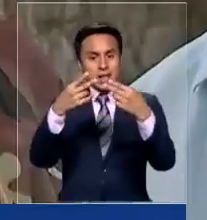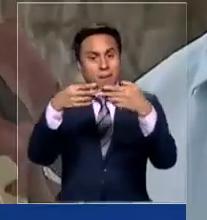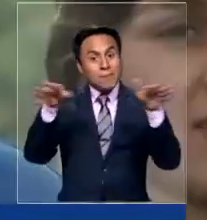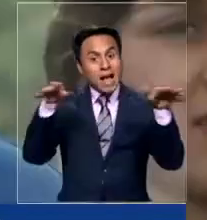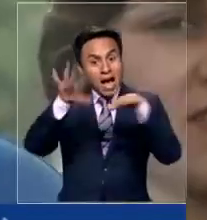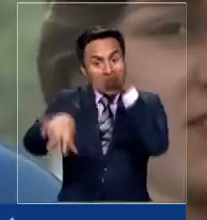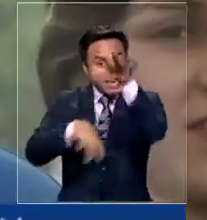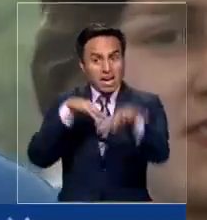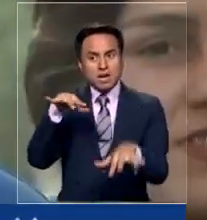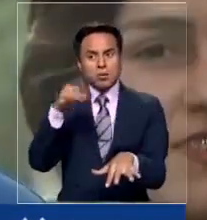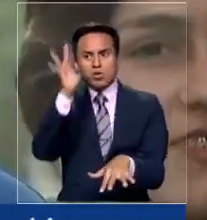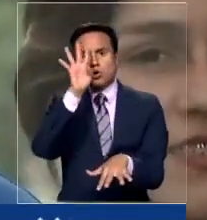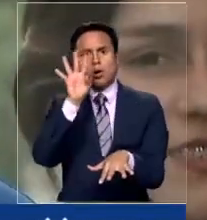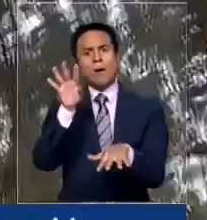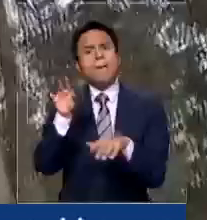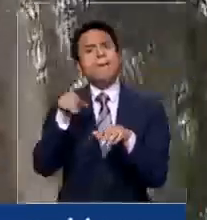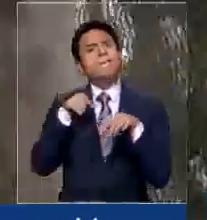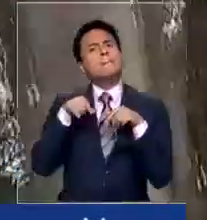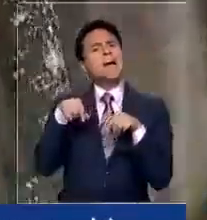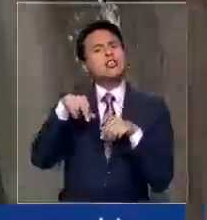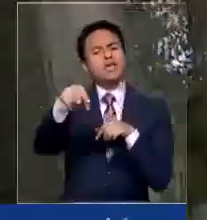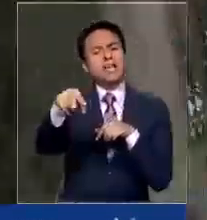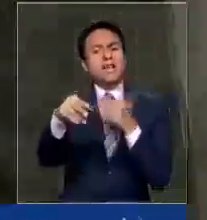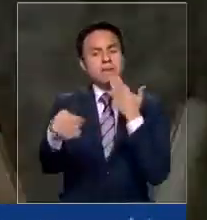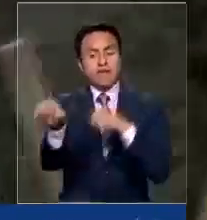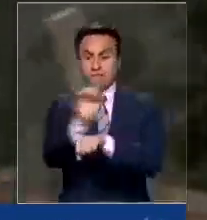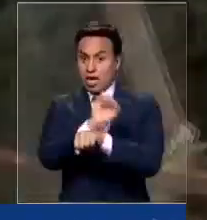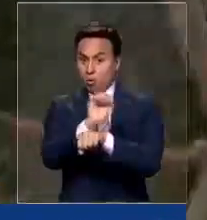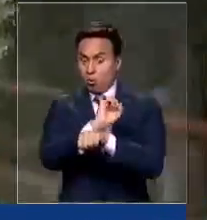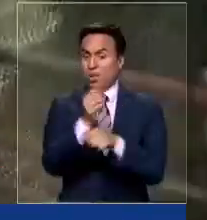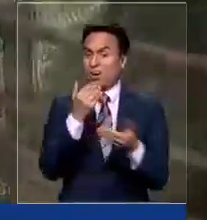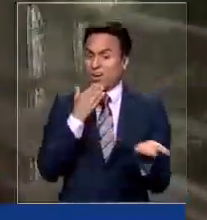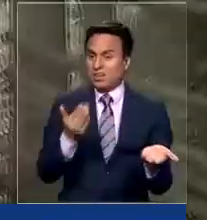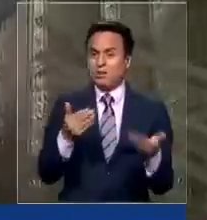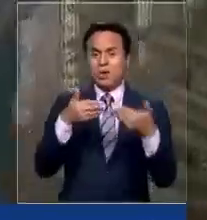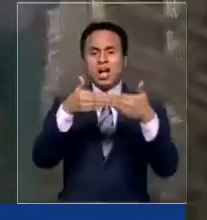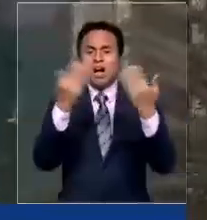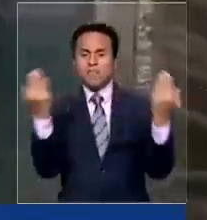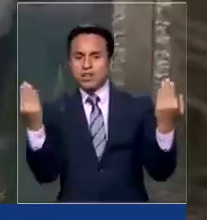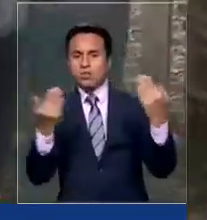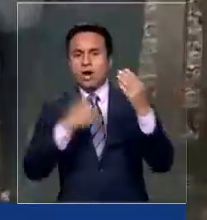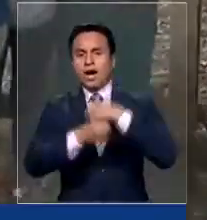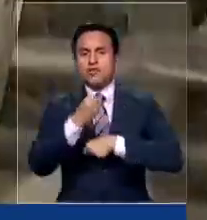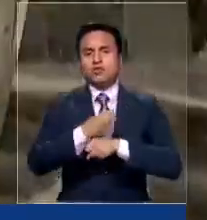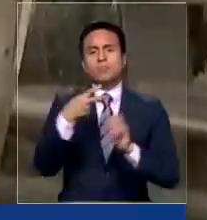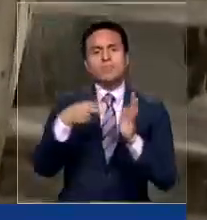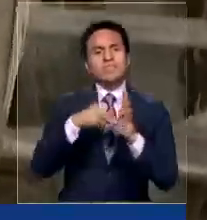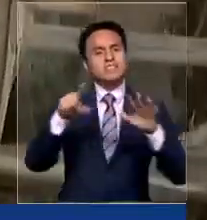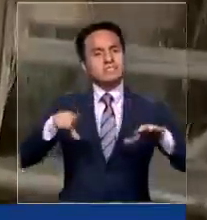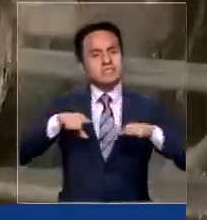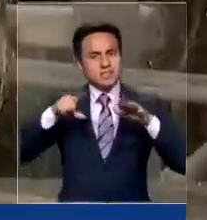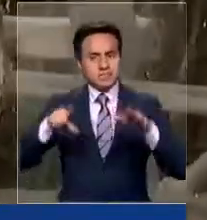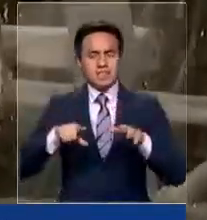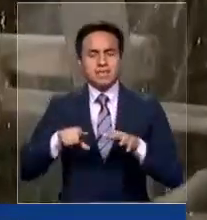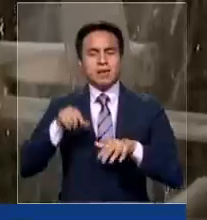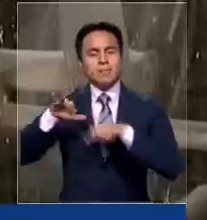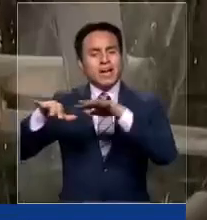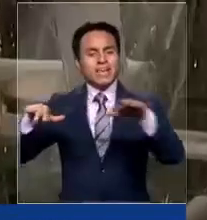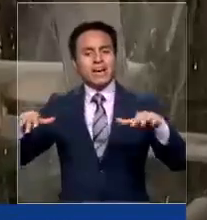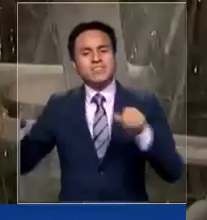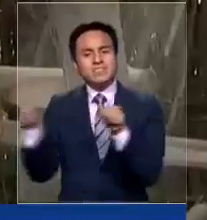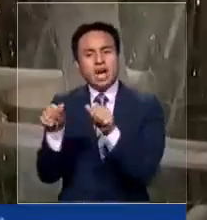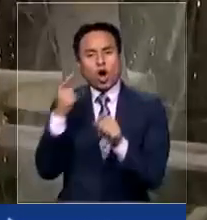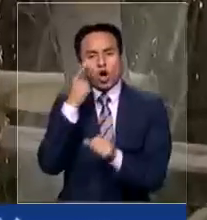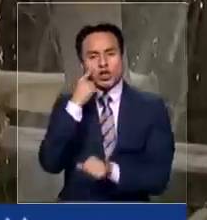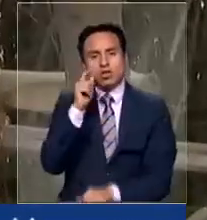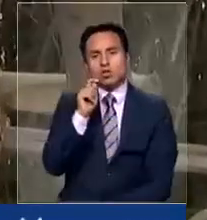este lugar no sea sólo peatonal sino que vehicular al igual que el abierto en el año 2017 en la playa vecina conocida